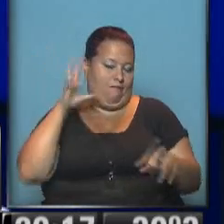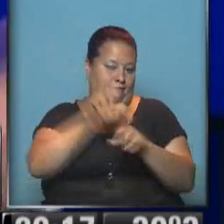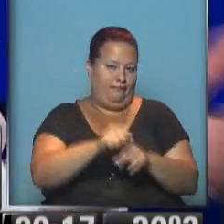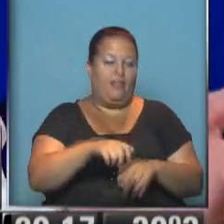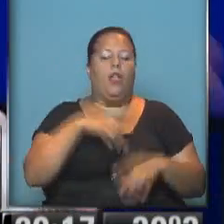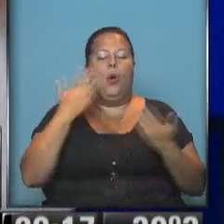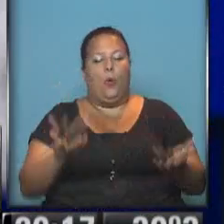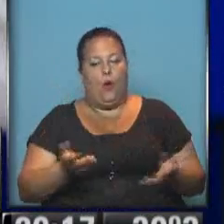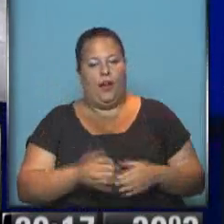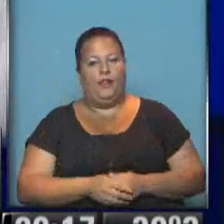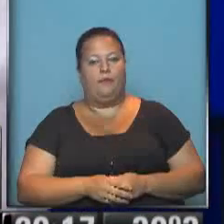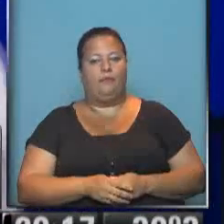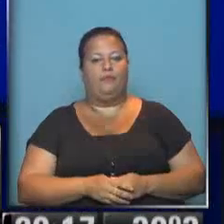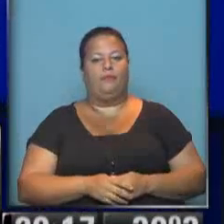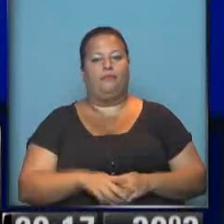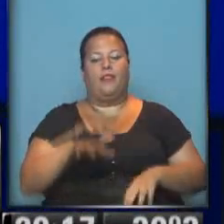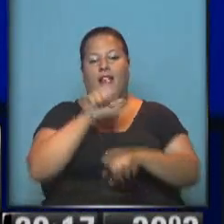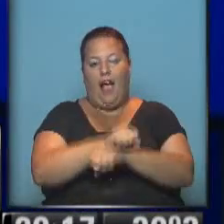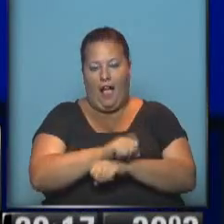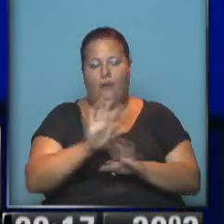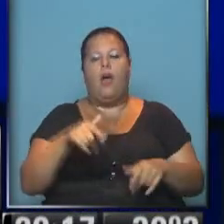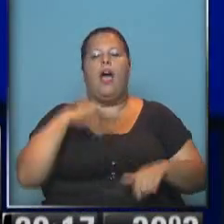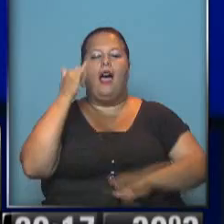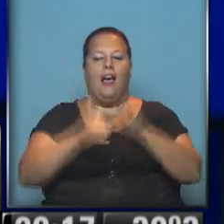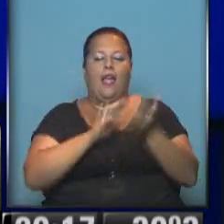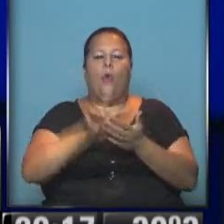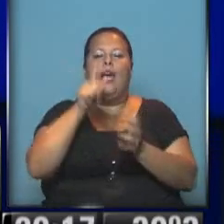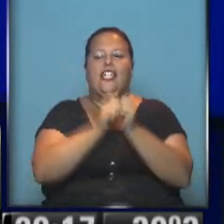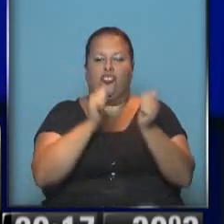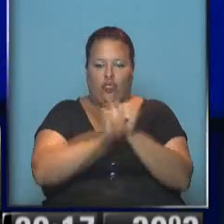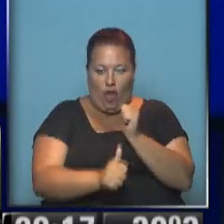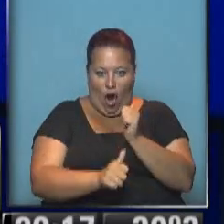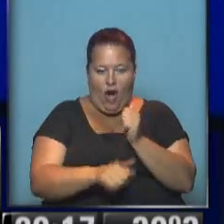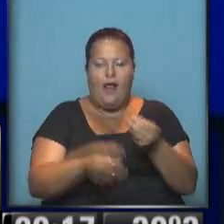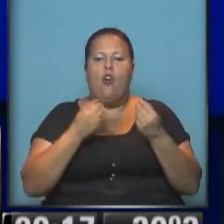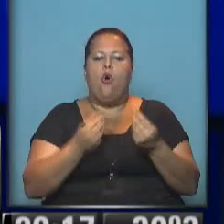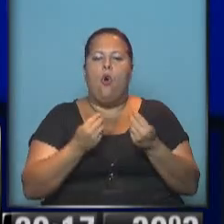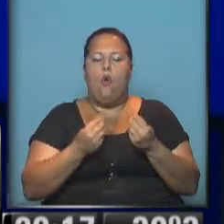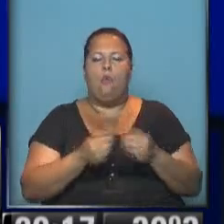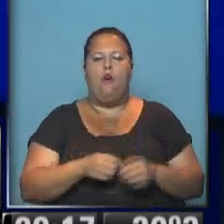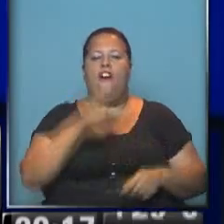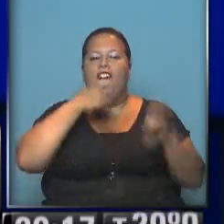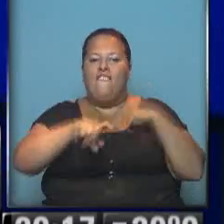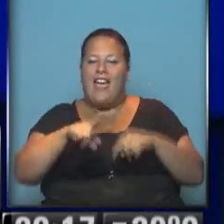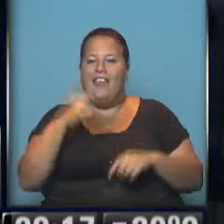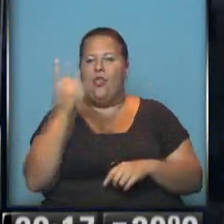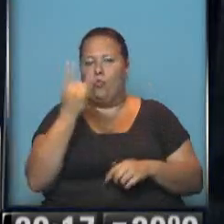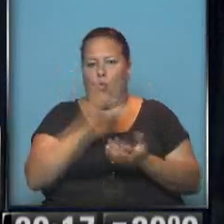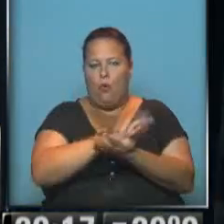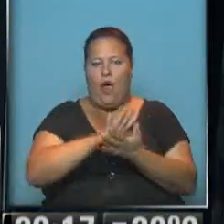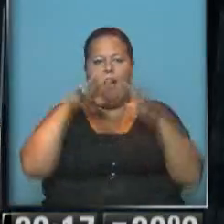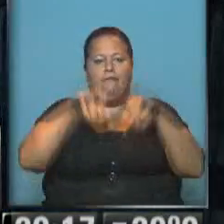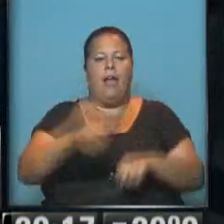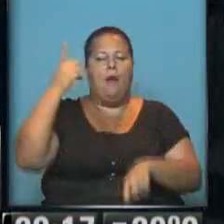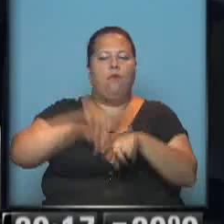bueno, están en cárcel. Vamos a repasar, Lidia, sí, la historia de lo que fue la venta ilegal, la apropiación durante la